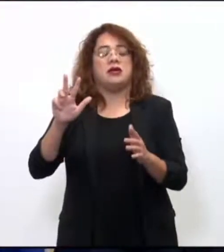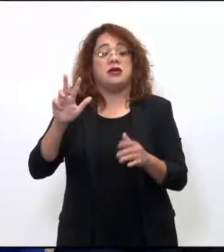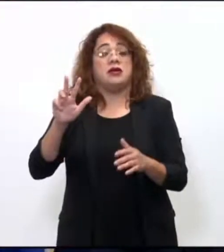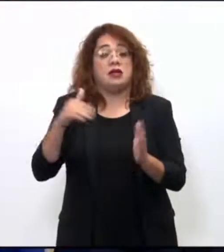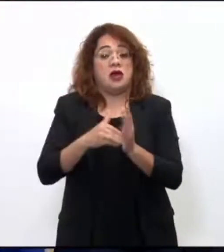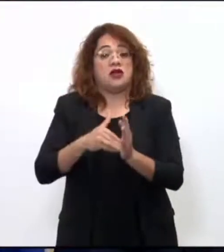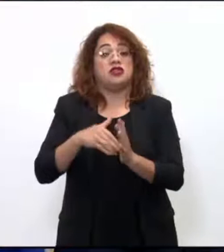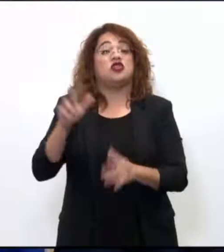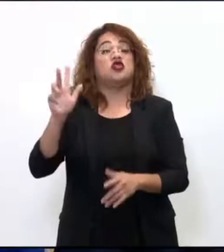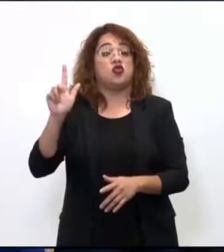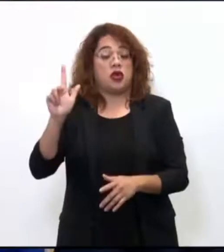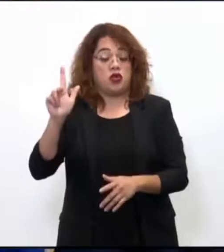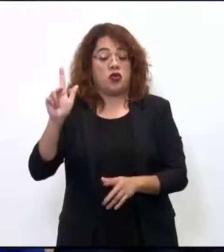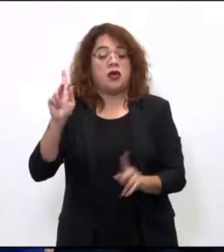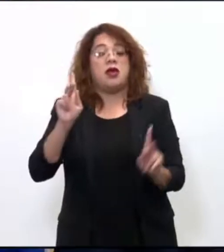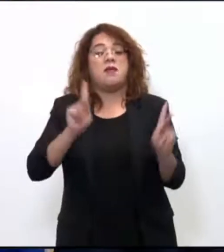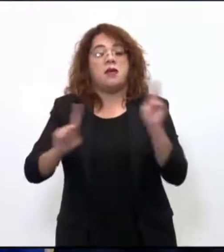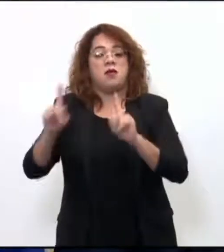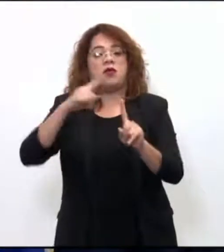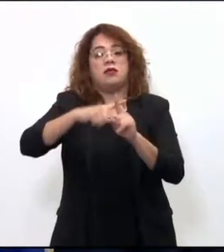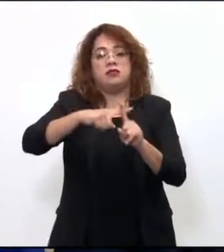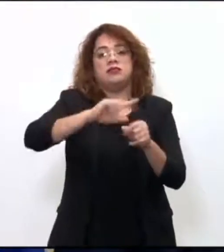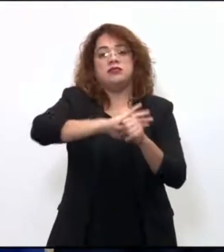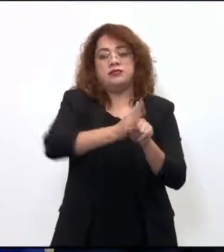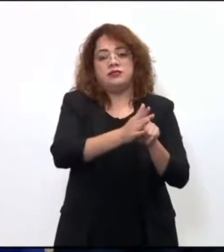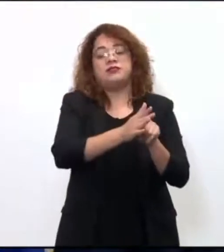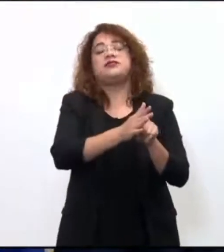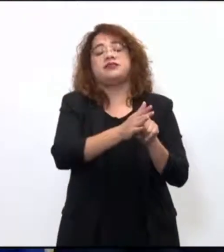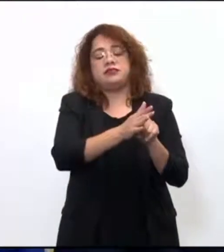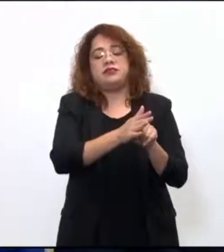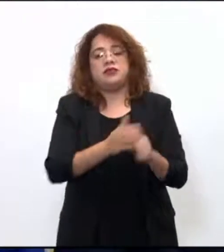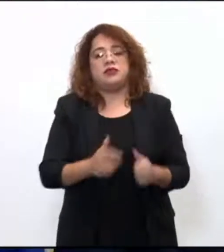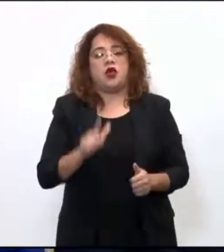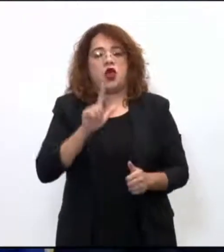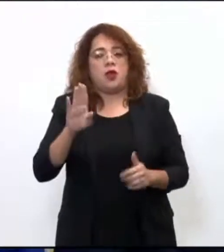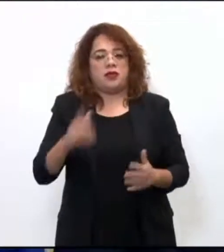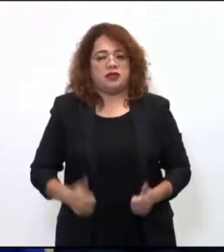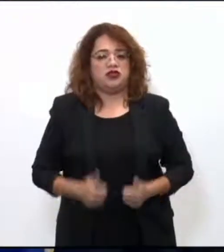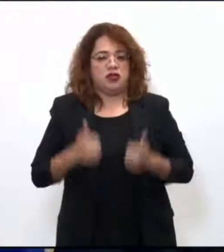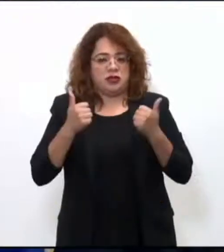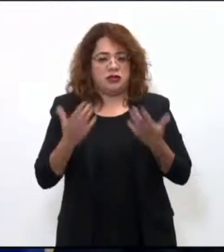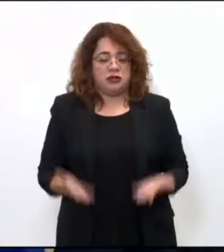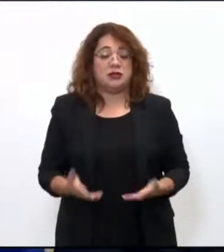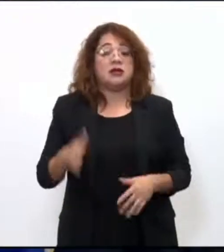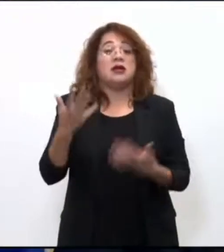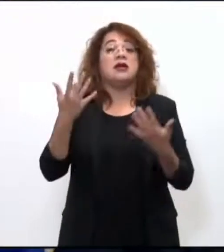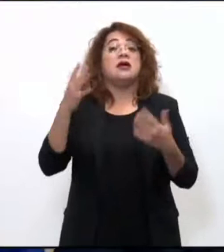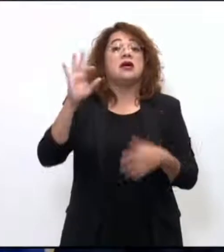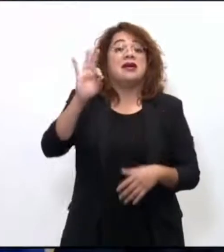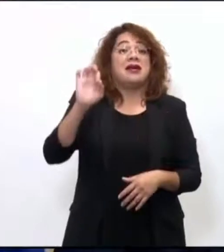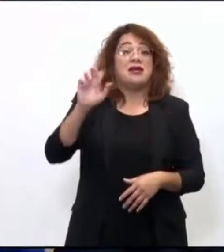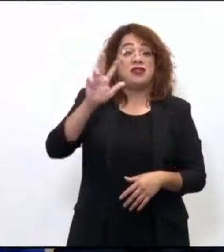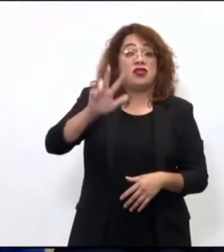Hemos perdido a 933 residentes de Long Beach a causa de